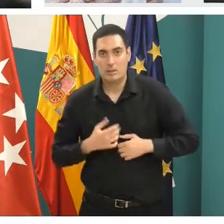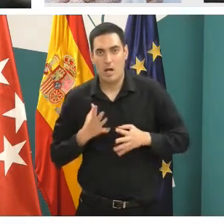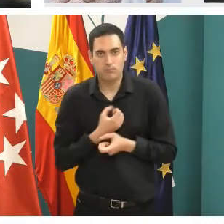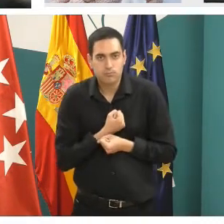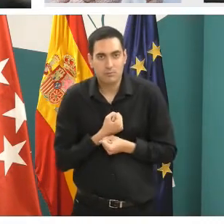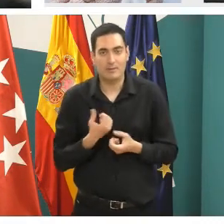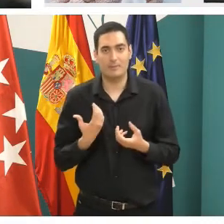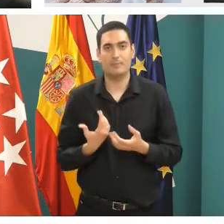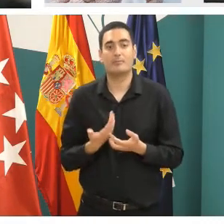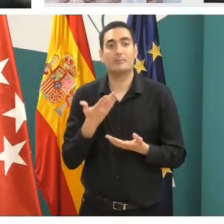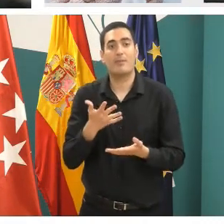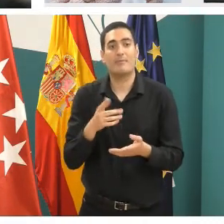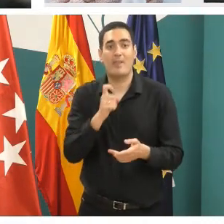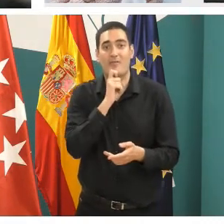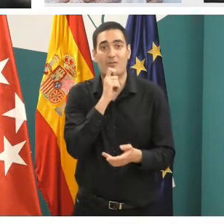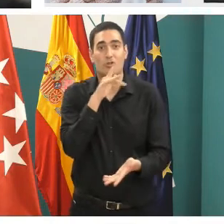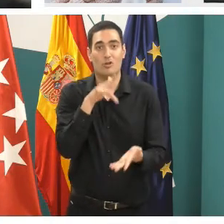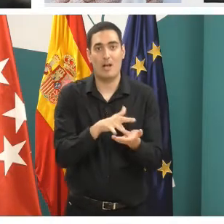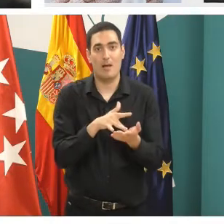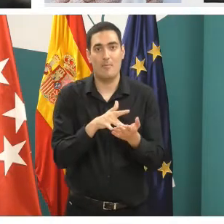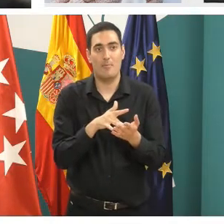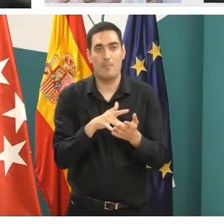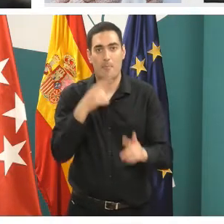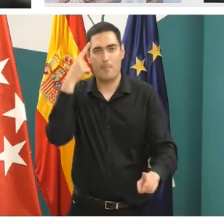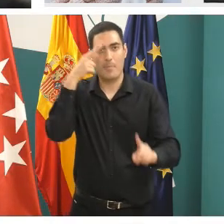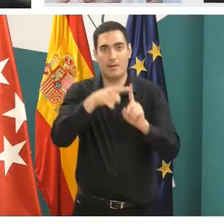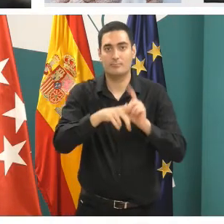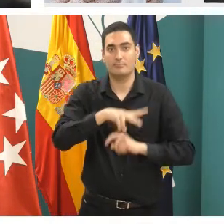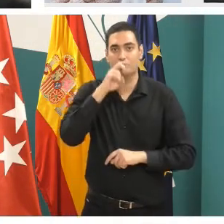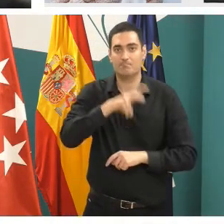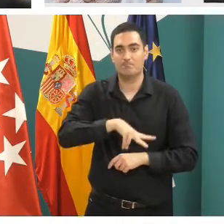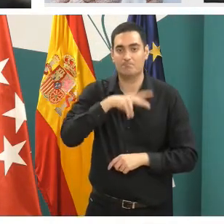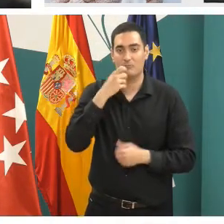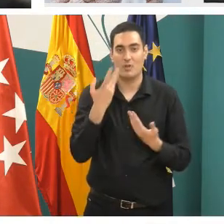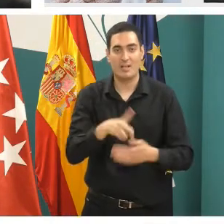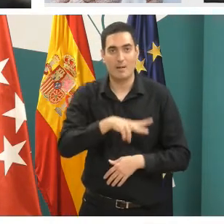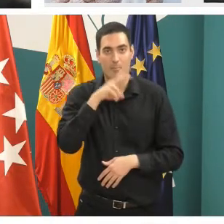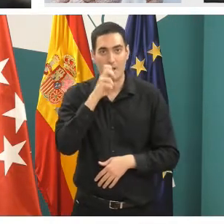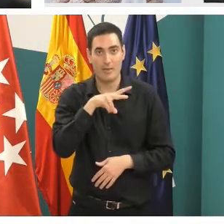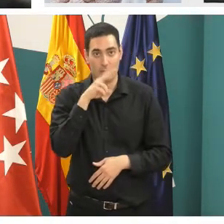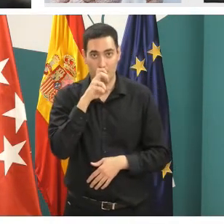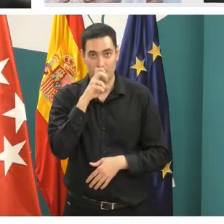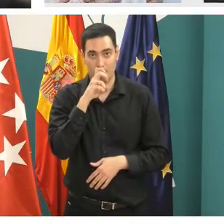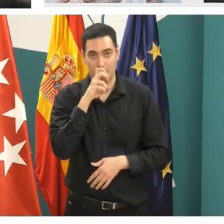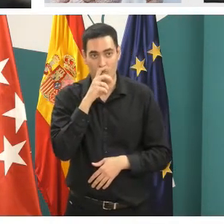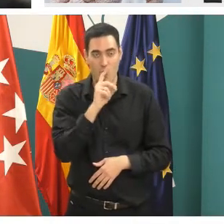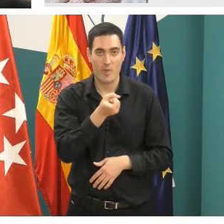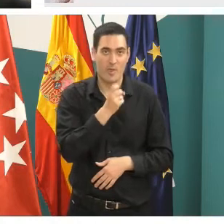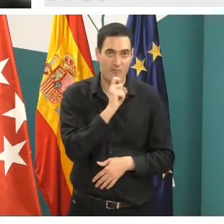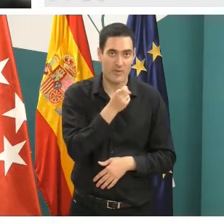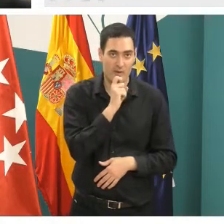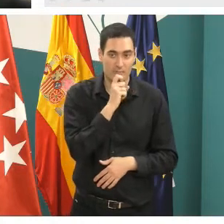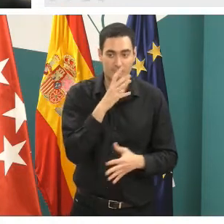es esas dificultades para poder respirar y para que la respiración deje de ser o sea muy difícil que sea